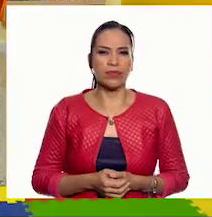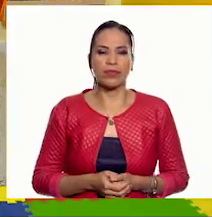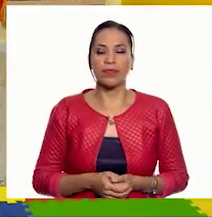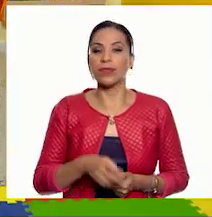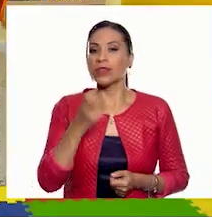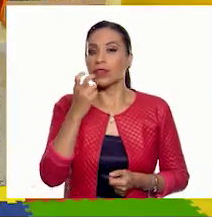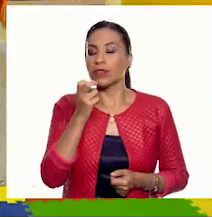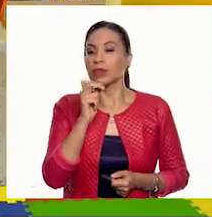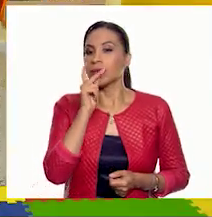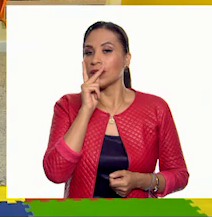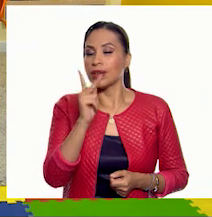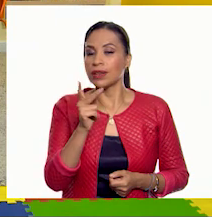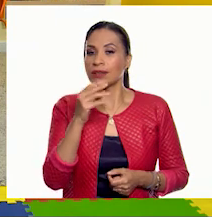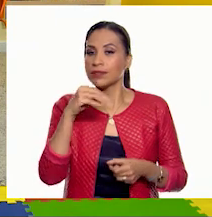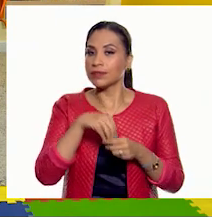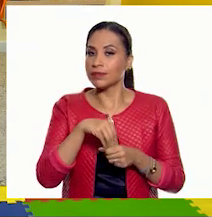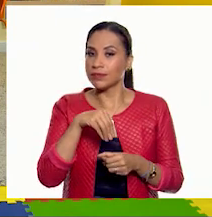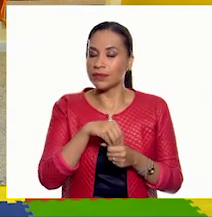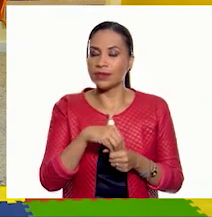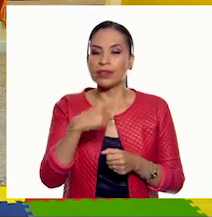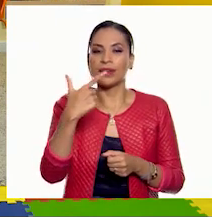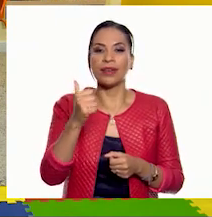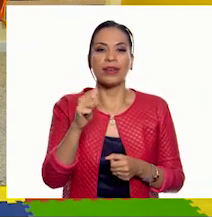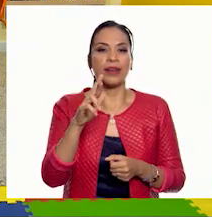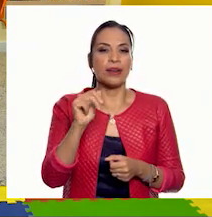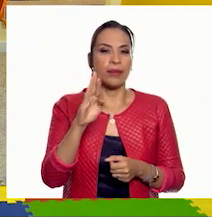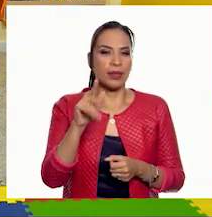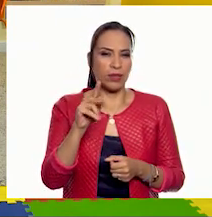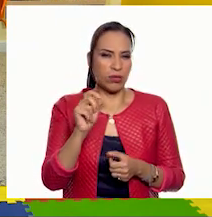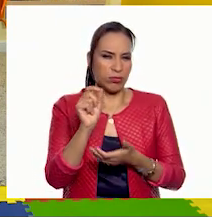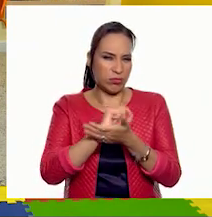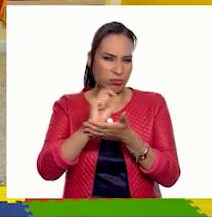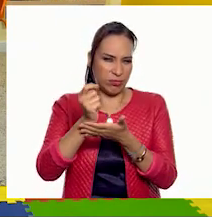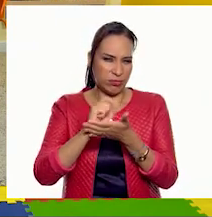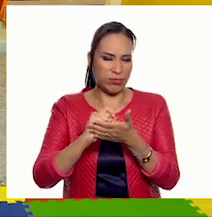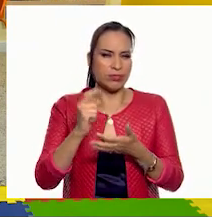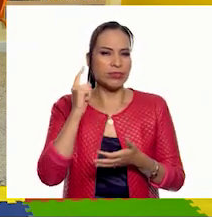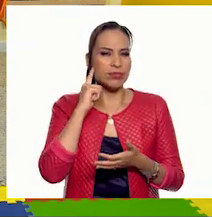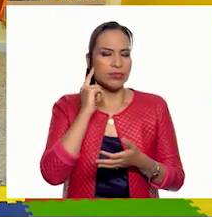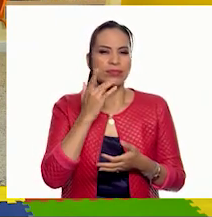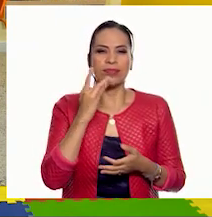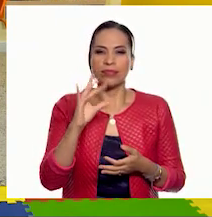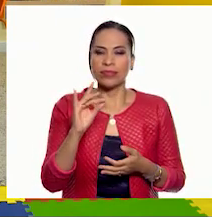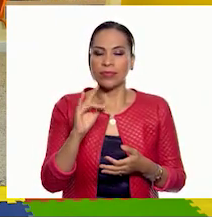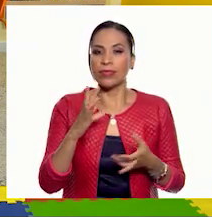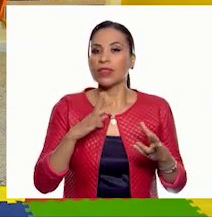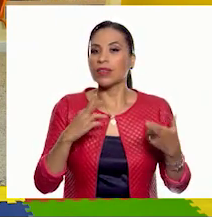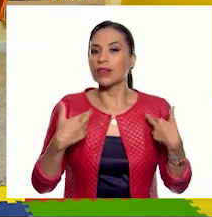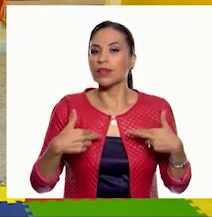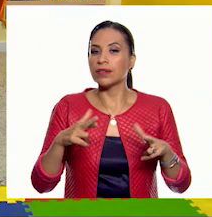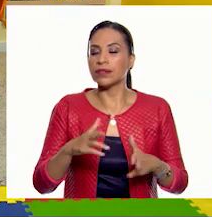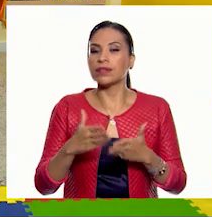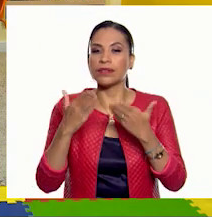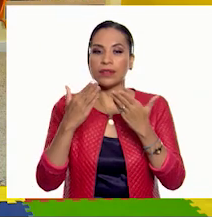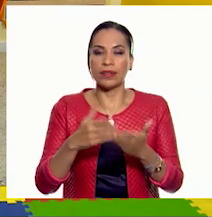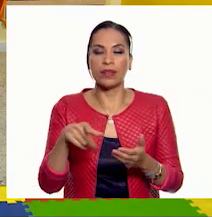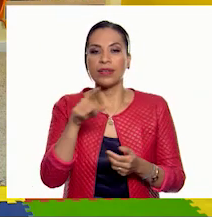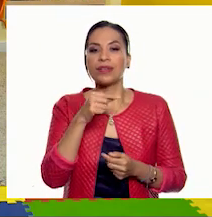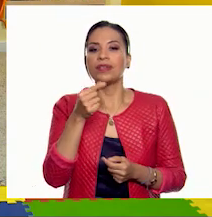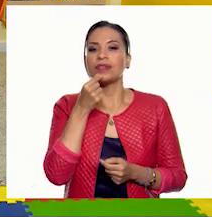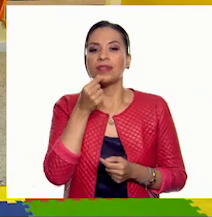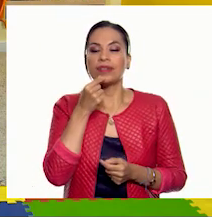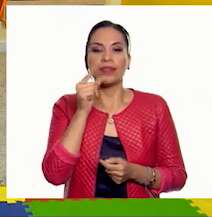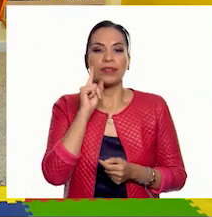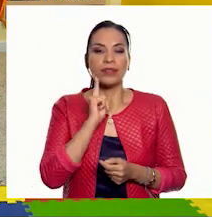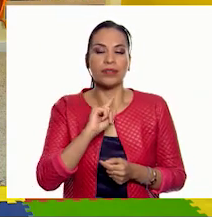Pues esa es la palabra secreta, garabatos. Porque aunque se escuche simple, representa la llegada de las niñas y